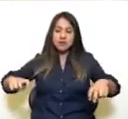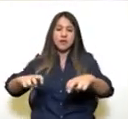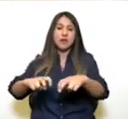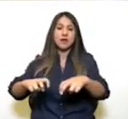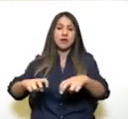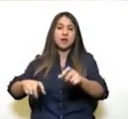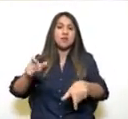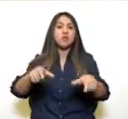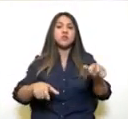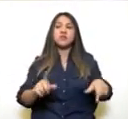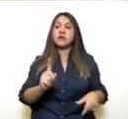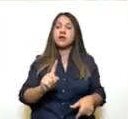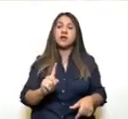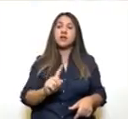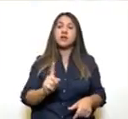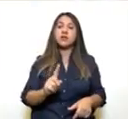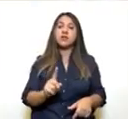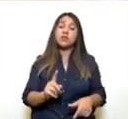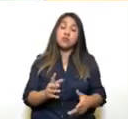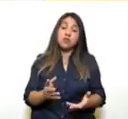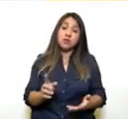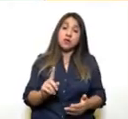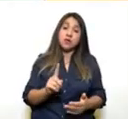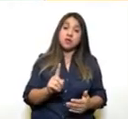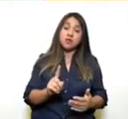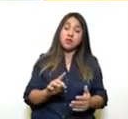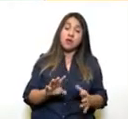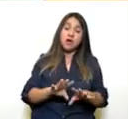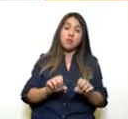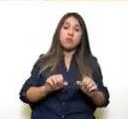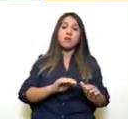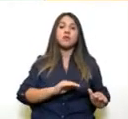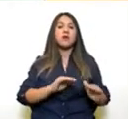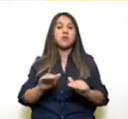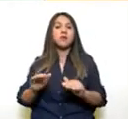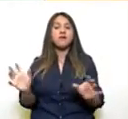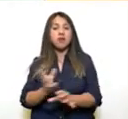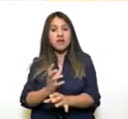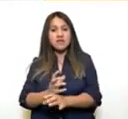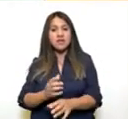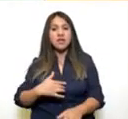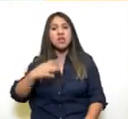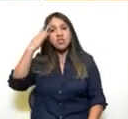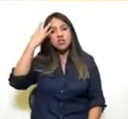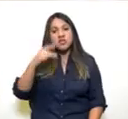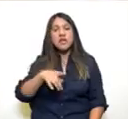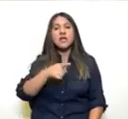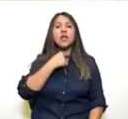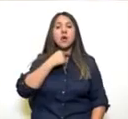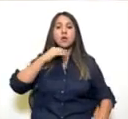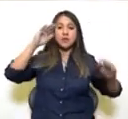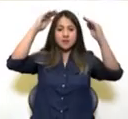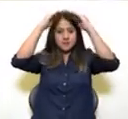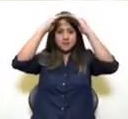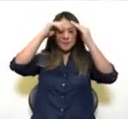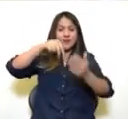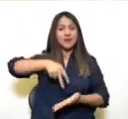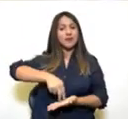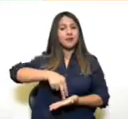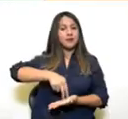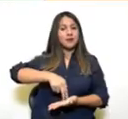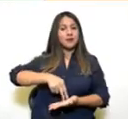ampare ese tipo de violencia alcaldesa yo sé que usted le gusta mucho el ballet sí y